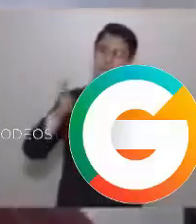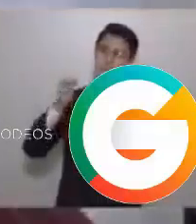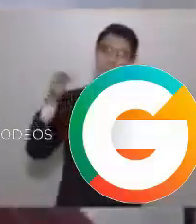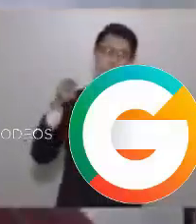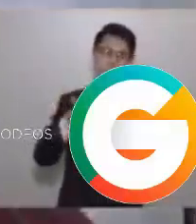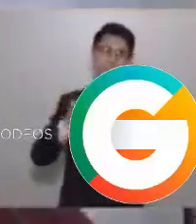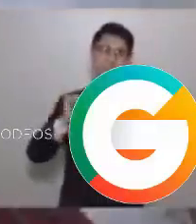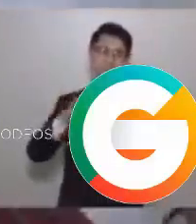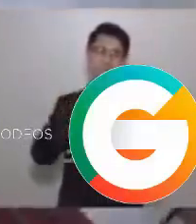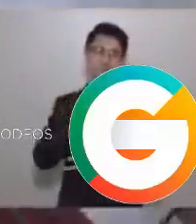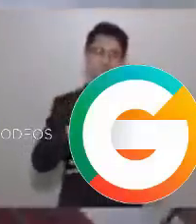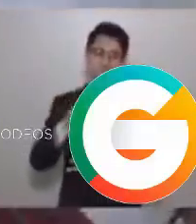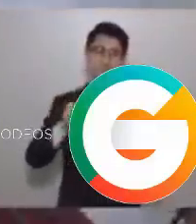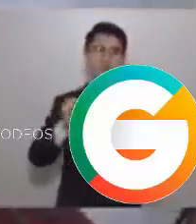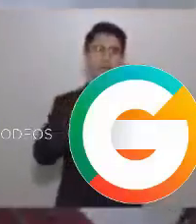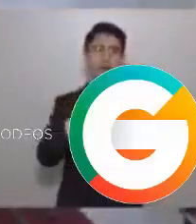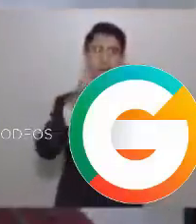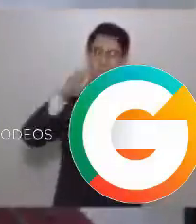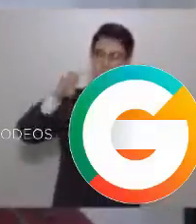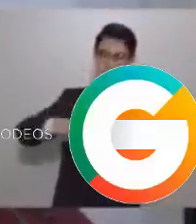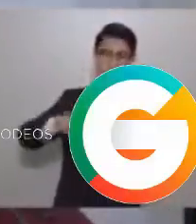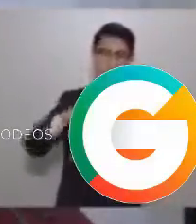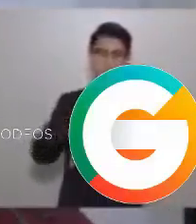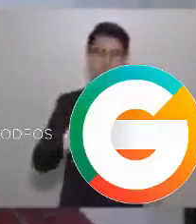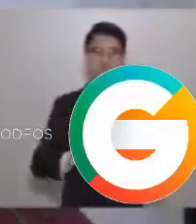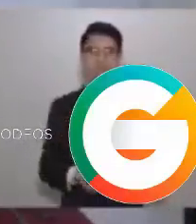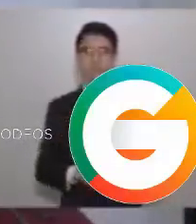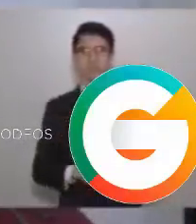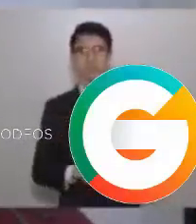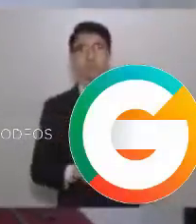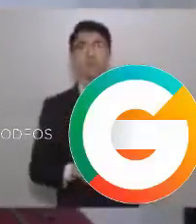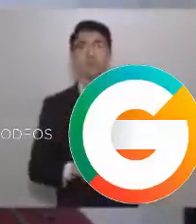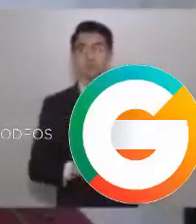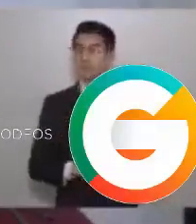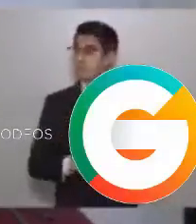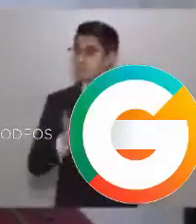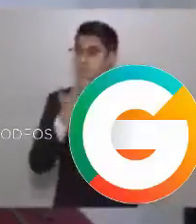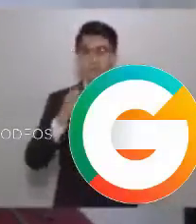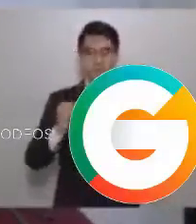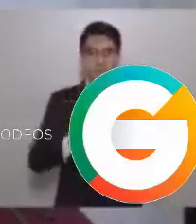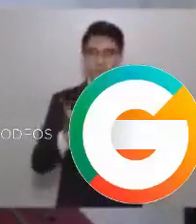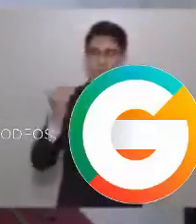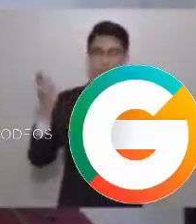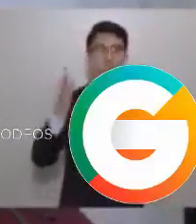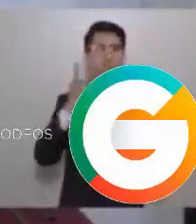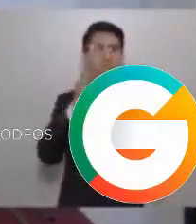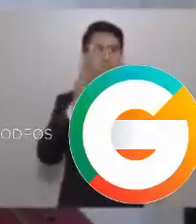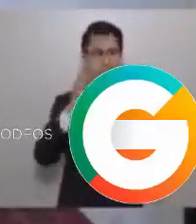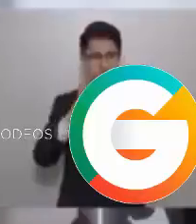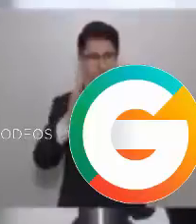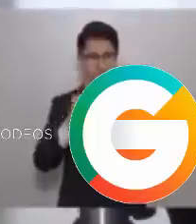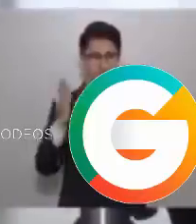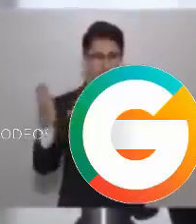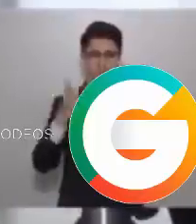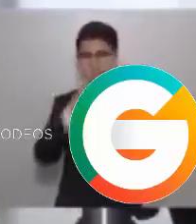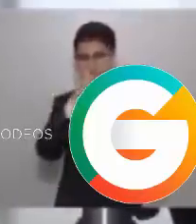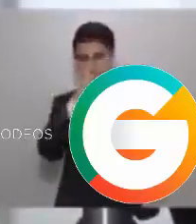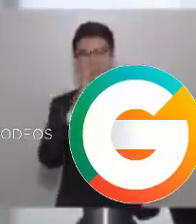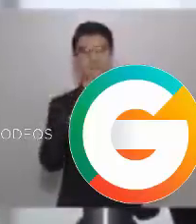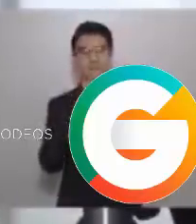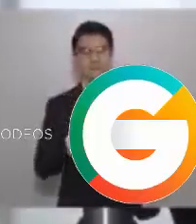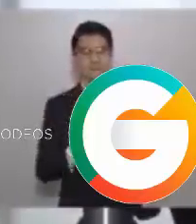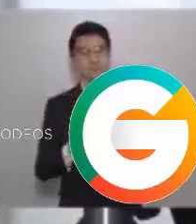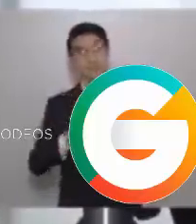Muy bien, entiendo que ya se ha ventilado tal situación y es necesario la confirmación de las